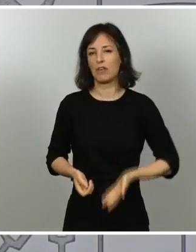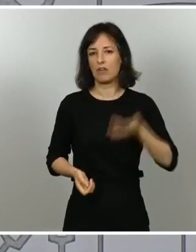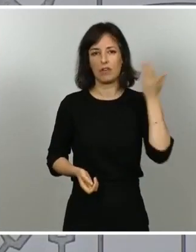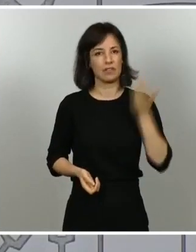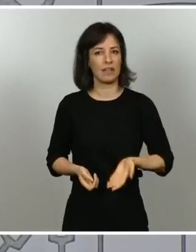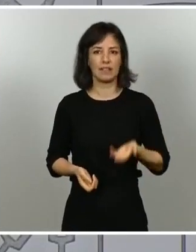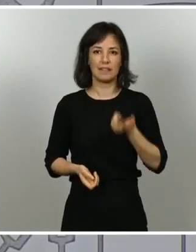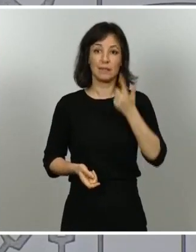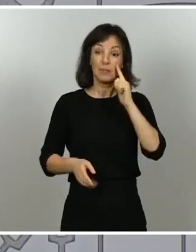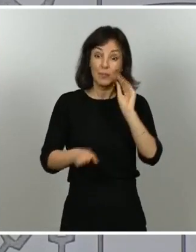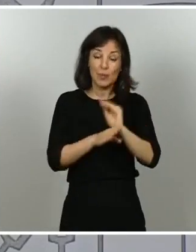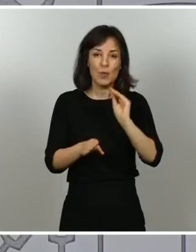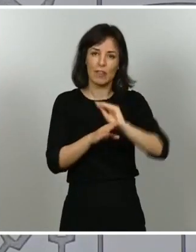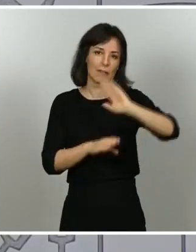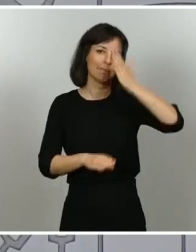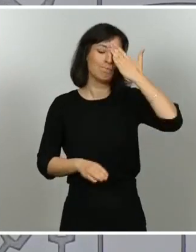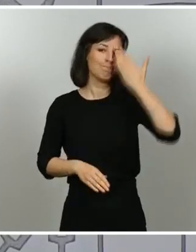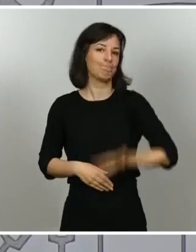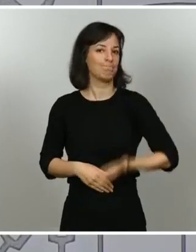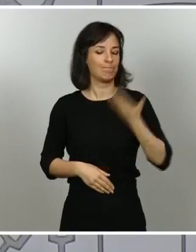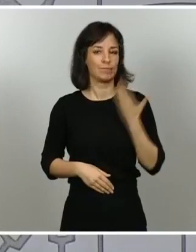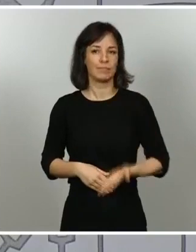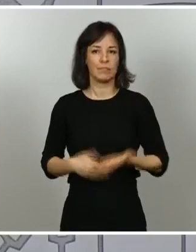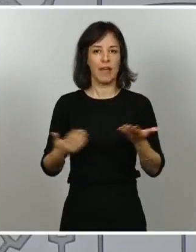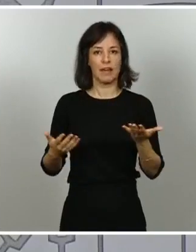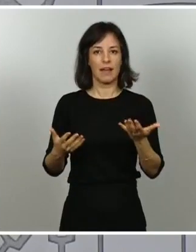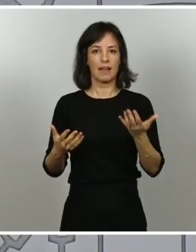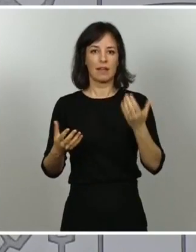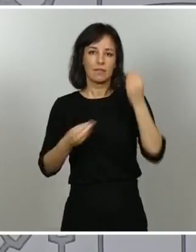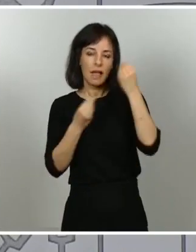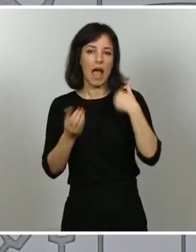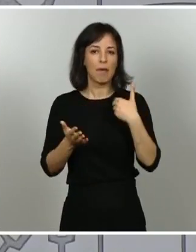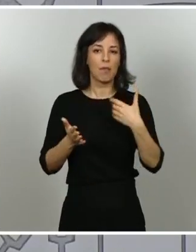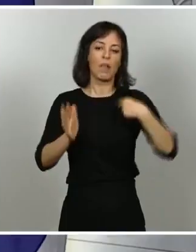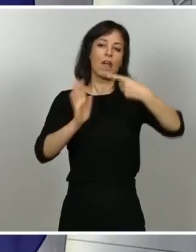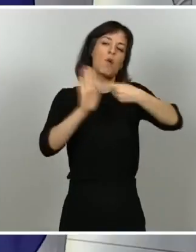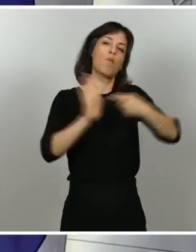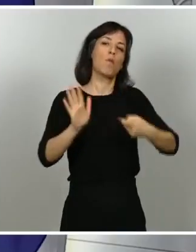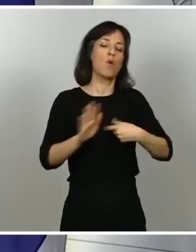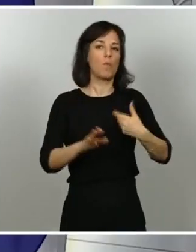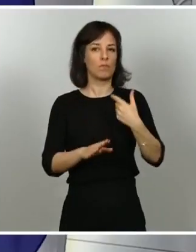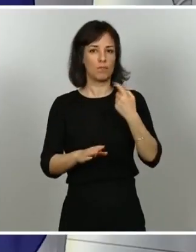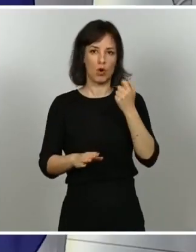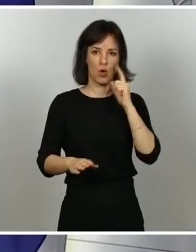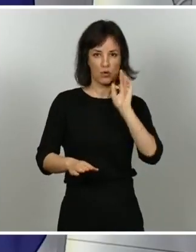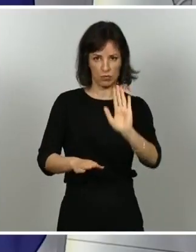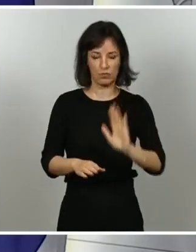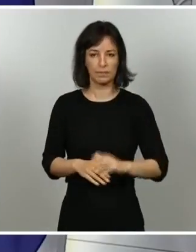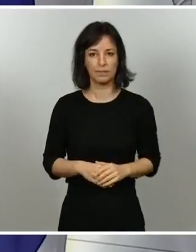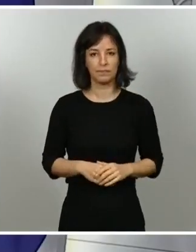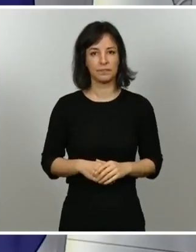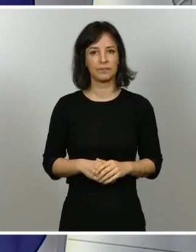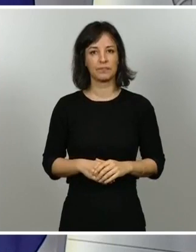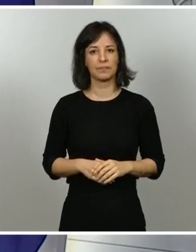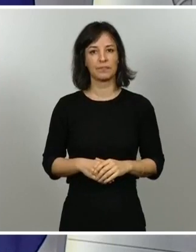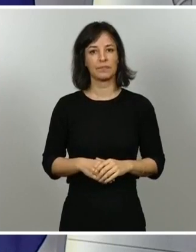valores que utilicemos a la hora de plantear posible levantamiento de restricciones. Doctor Simón, Fernando Simón, el director